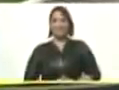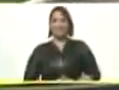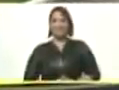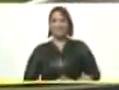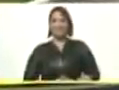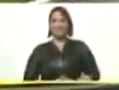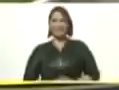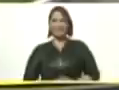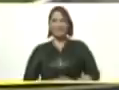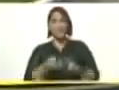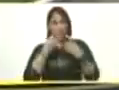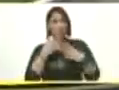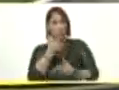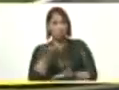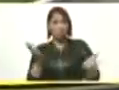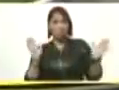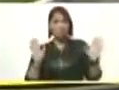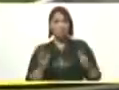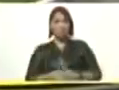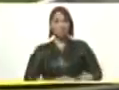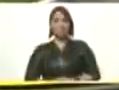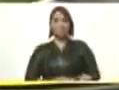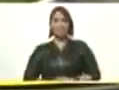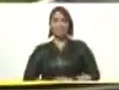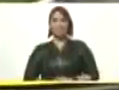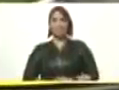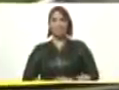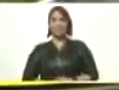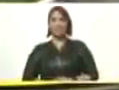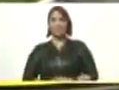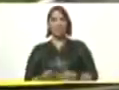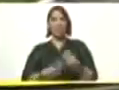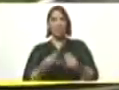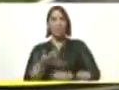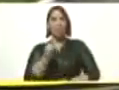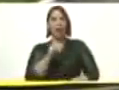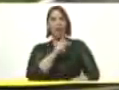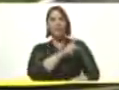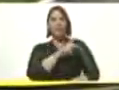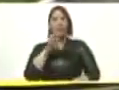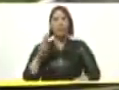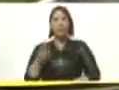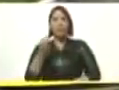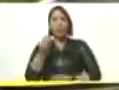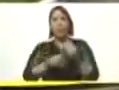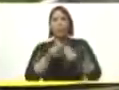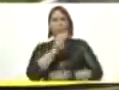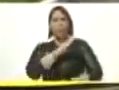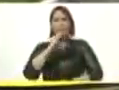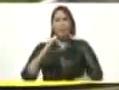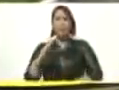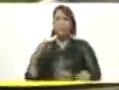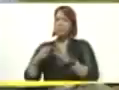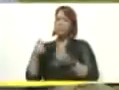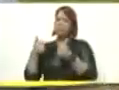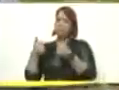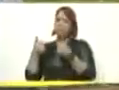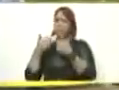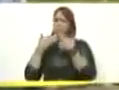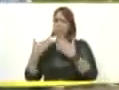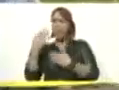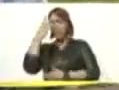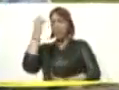Está bueno Eso está bueno cómo está Puerto Rico cómo está el Caribe todo bien Todo bien gracias a Dios